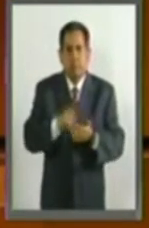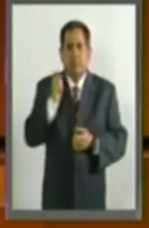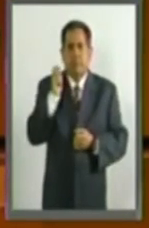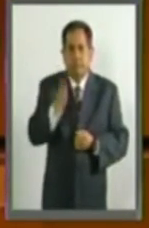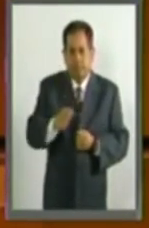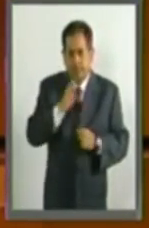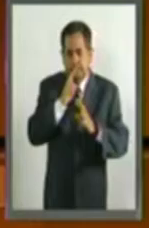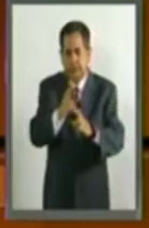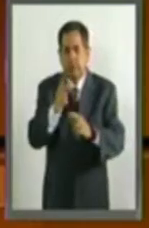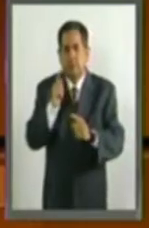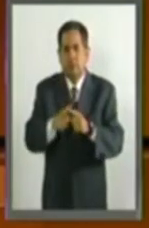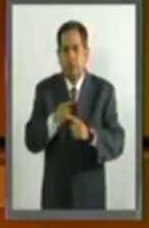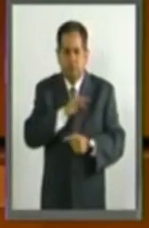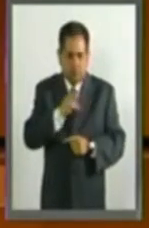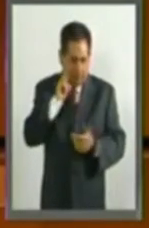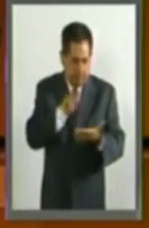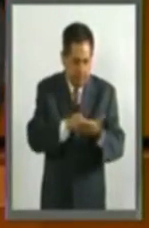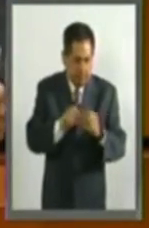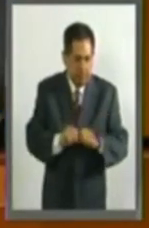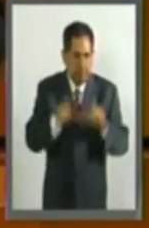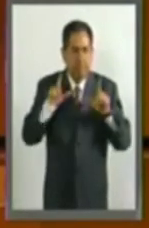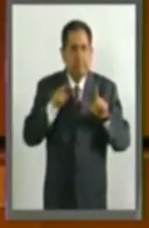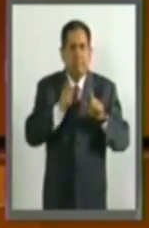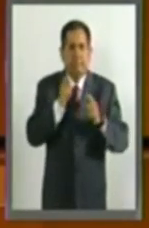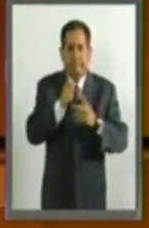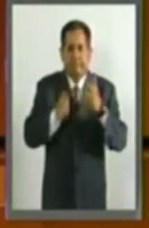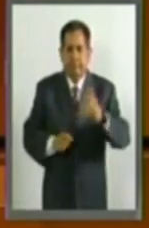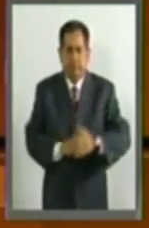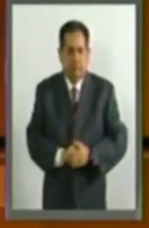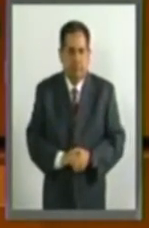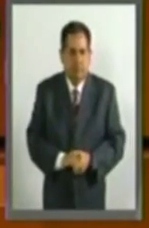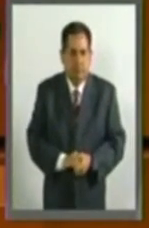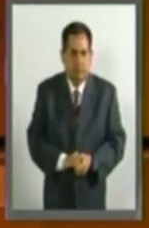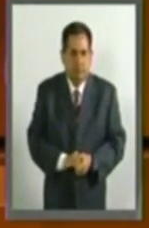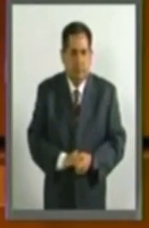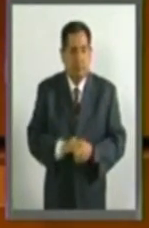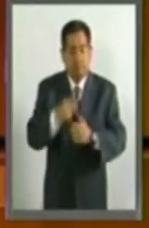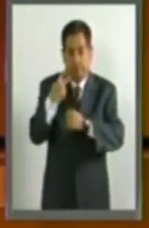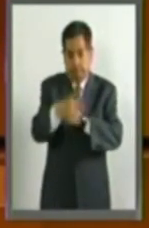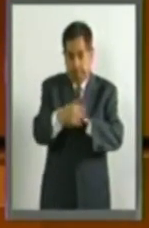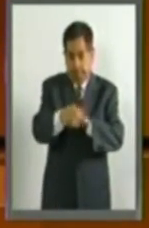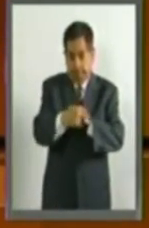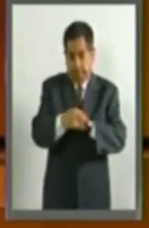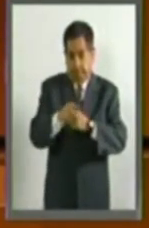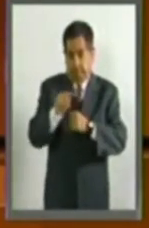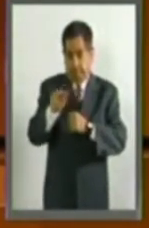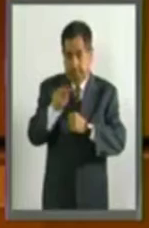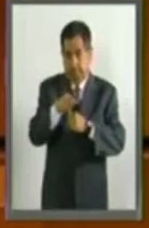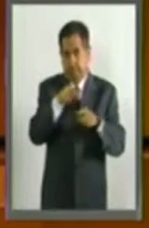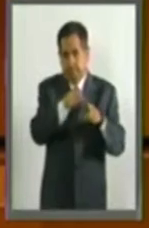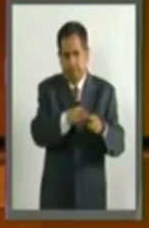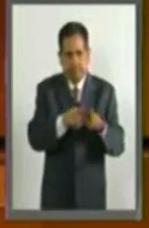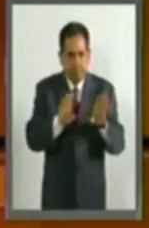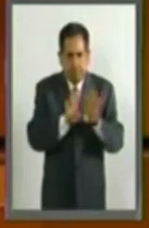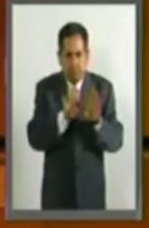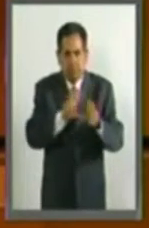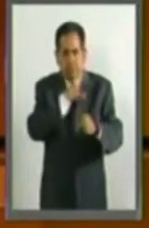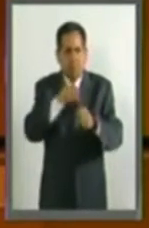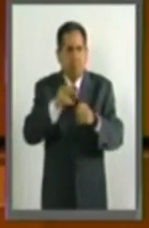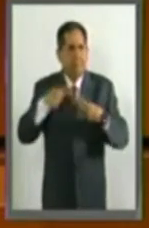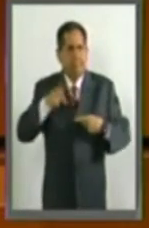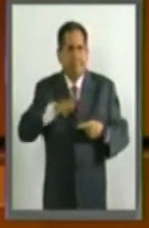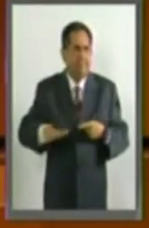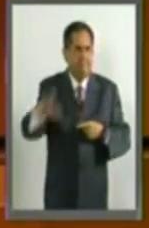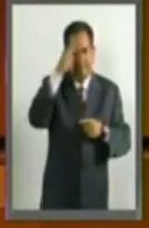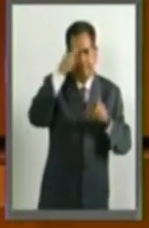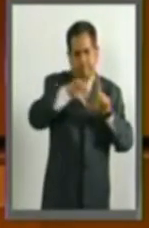principales resultados podemos destacar los siguientes. La televisión se encuentra en el total de los hogares